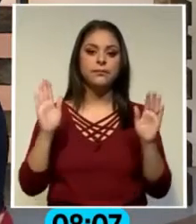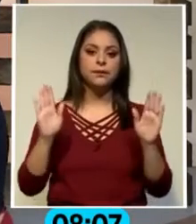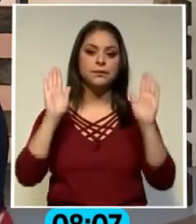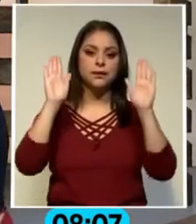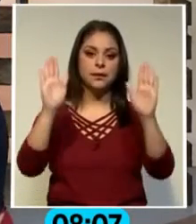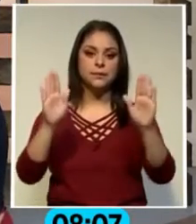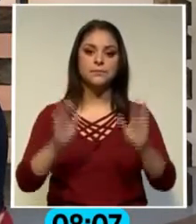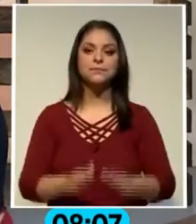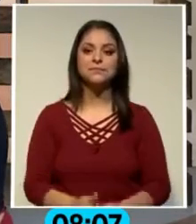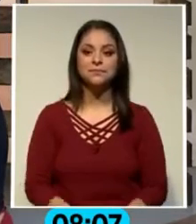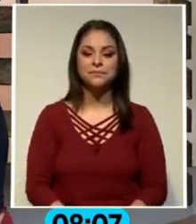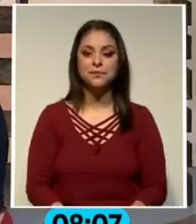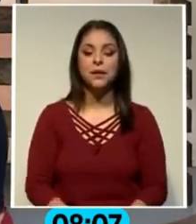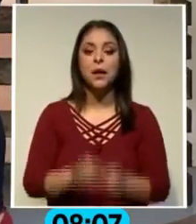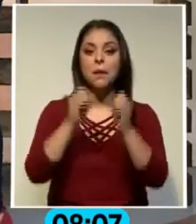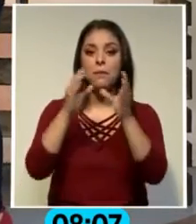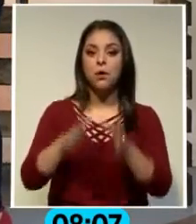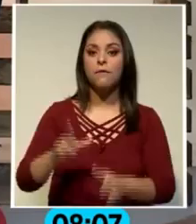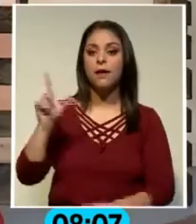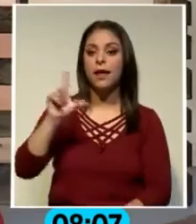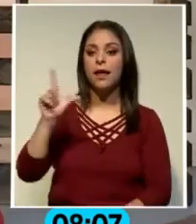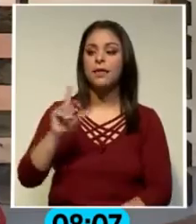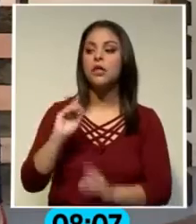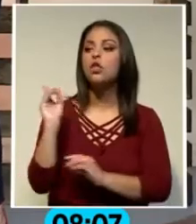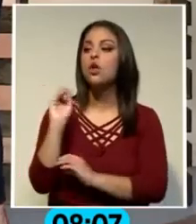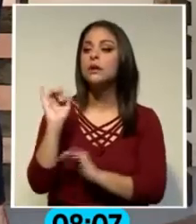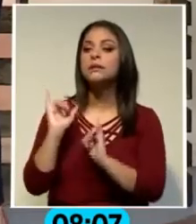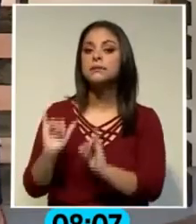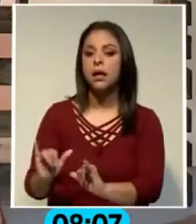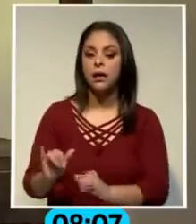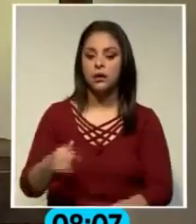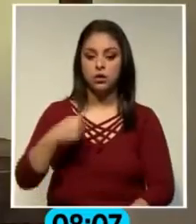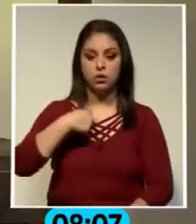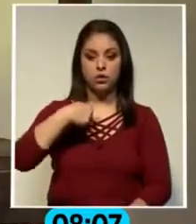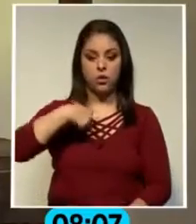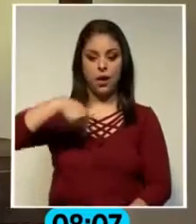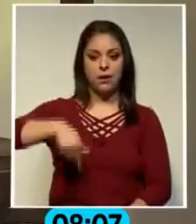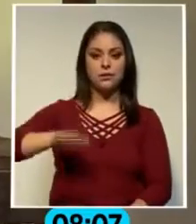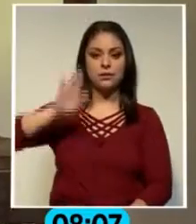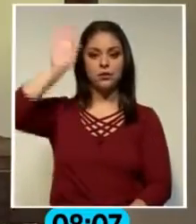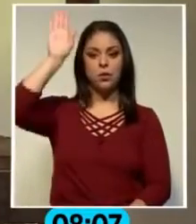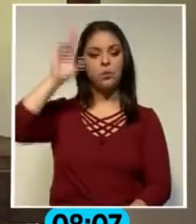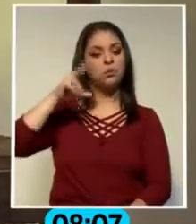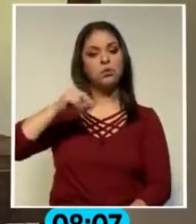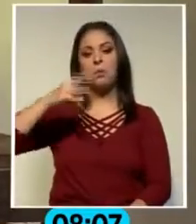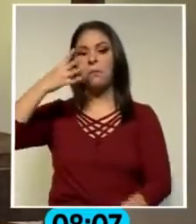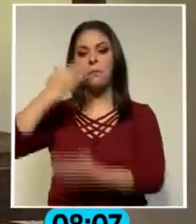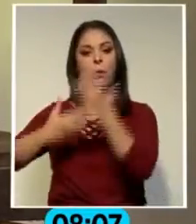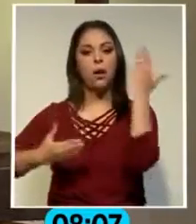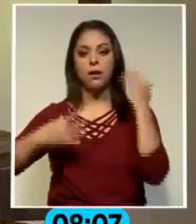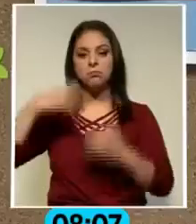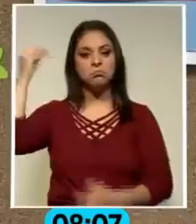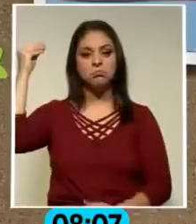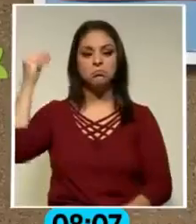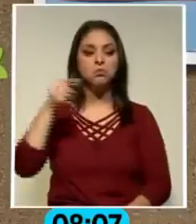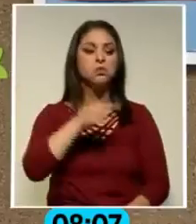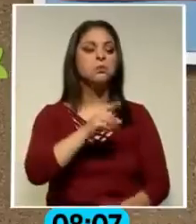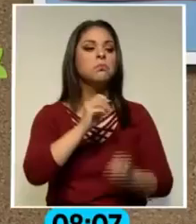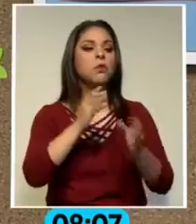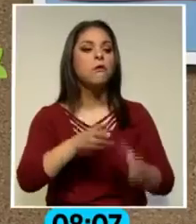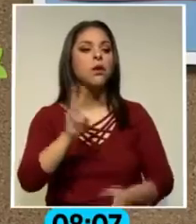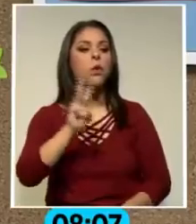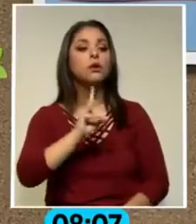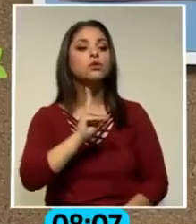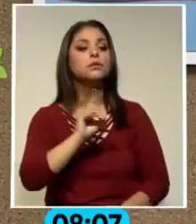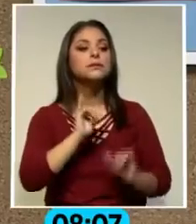niña Ley. Niña Lady, ¿dónde estás? Aquí estoy y no me voy. Niña Güey, ¿dónde estás? Aquí estoy